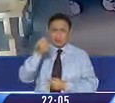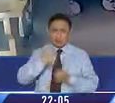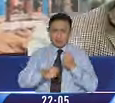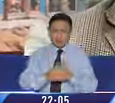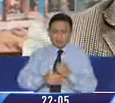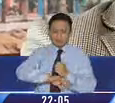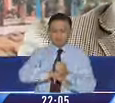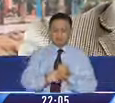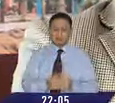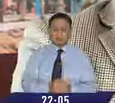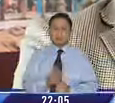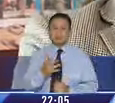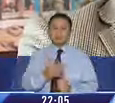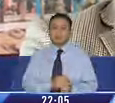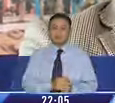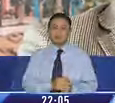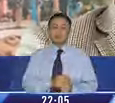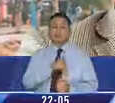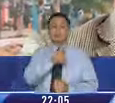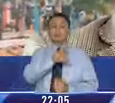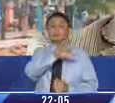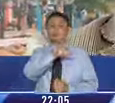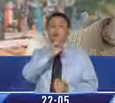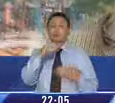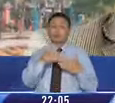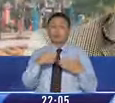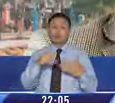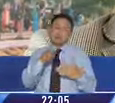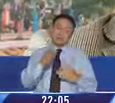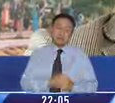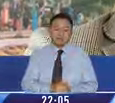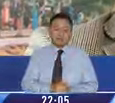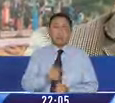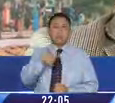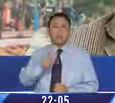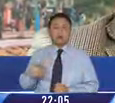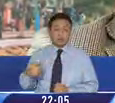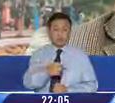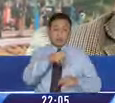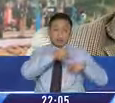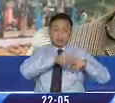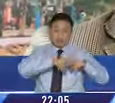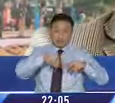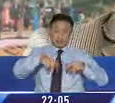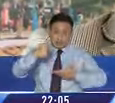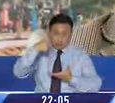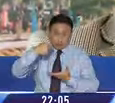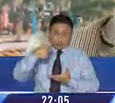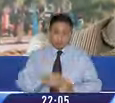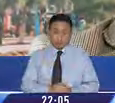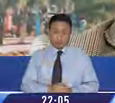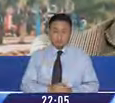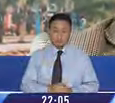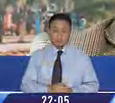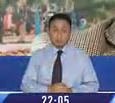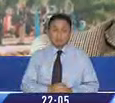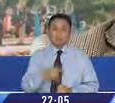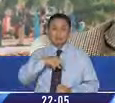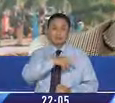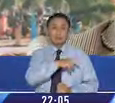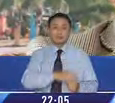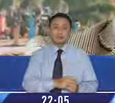día. Aproximadamente serán unos $250. A las personas que recién se sentaban a servirse el plato de comida, igual